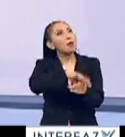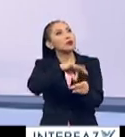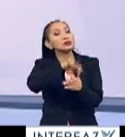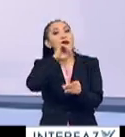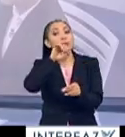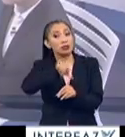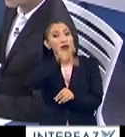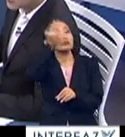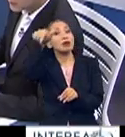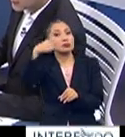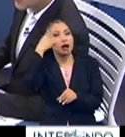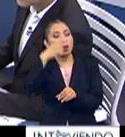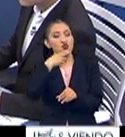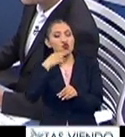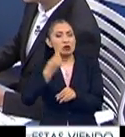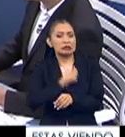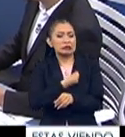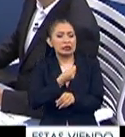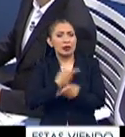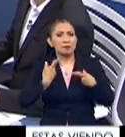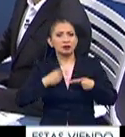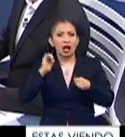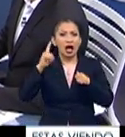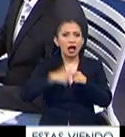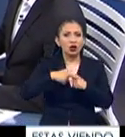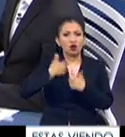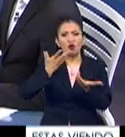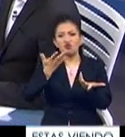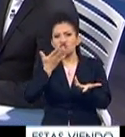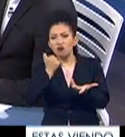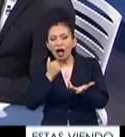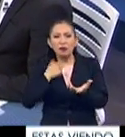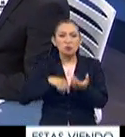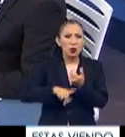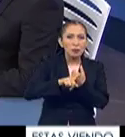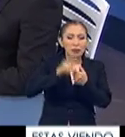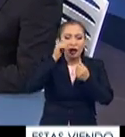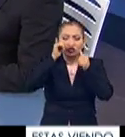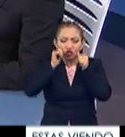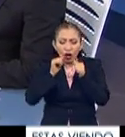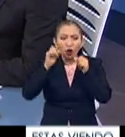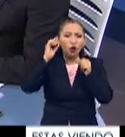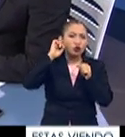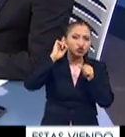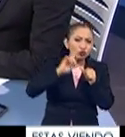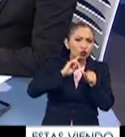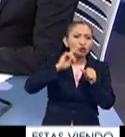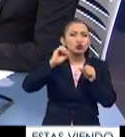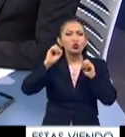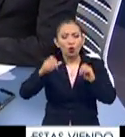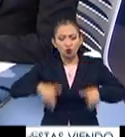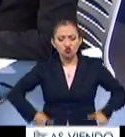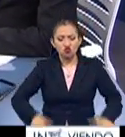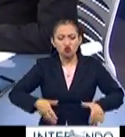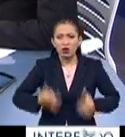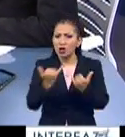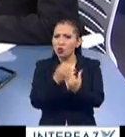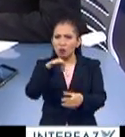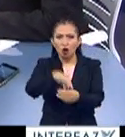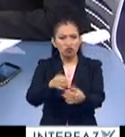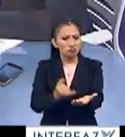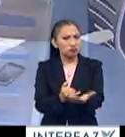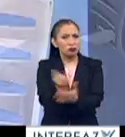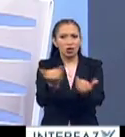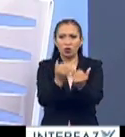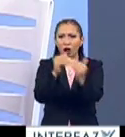sino también para la resistencia de cual personas que tengan alguna incapacidad motriz, visual, tengan la posibilidad de votar en igualdad de condiciones que